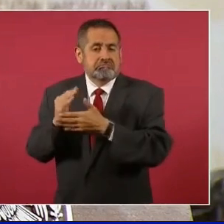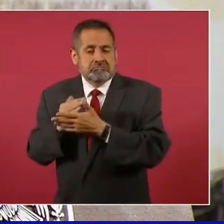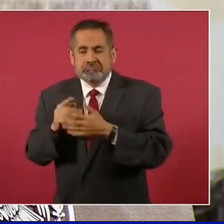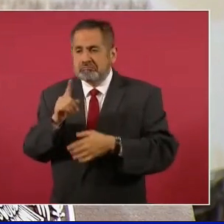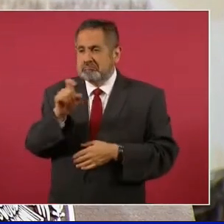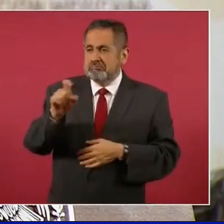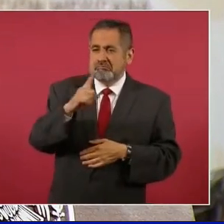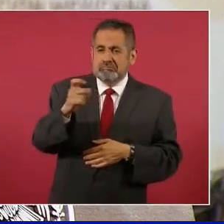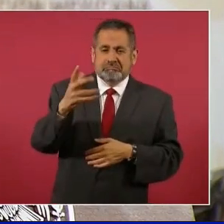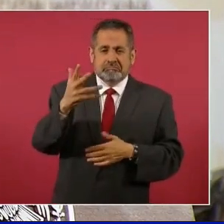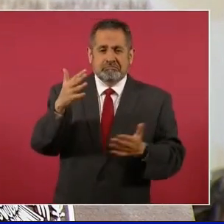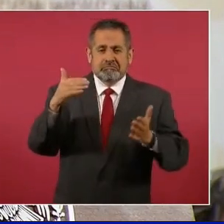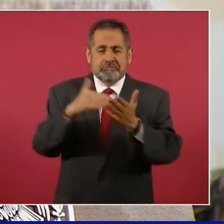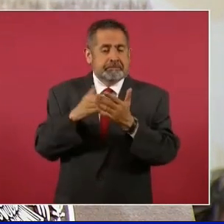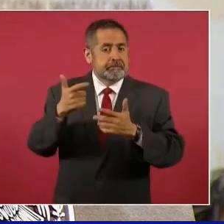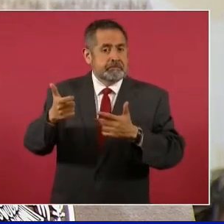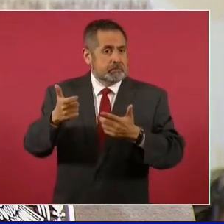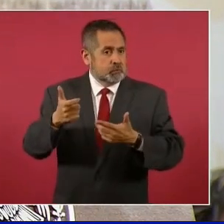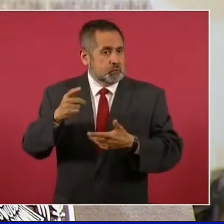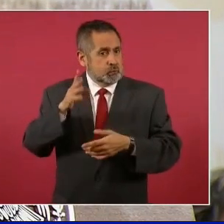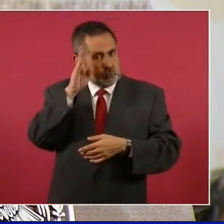100, 150,000 pesos.